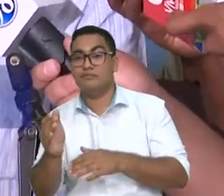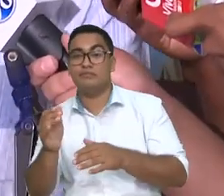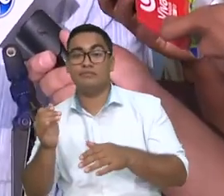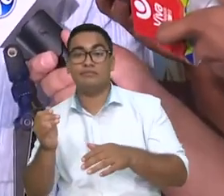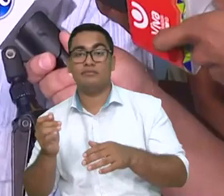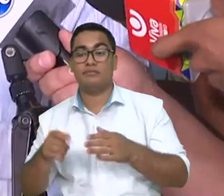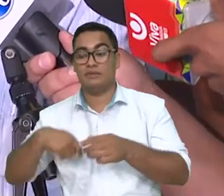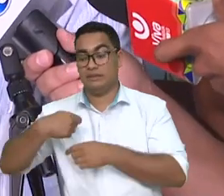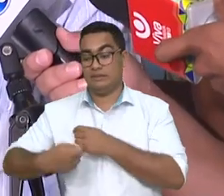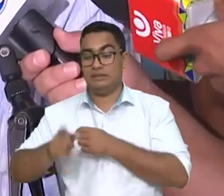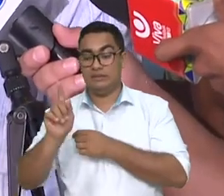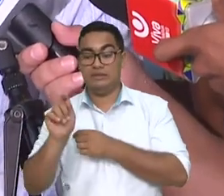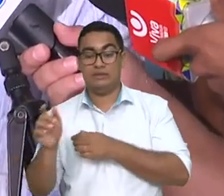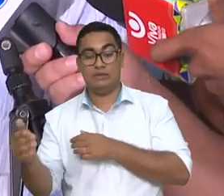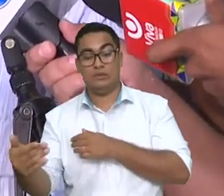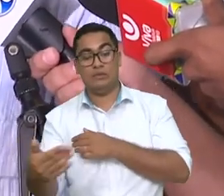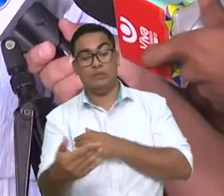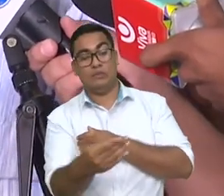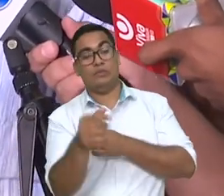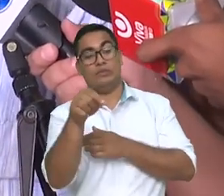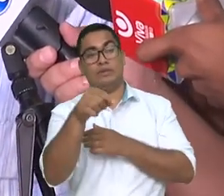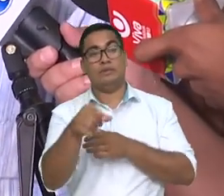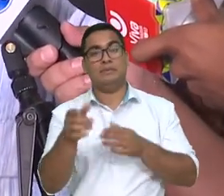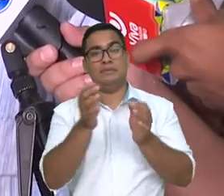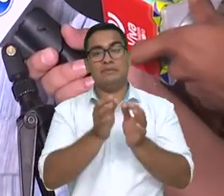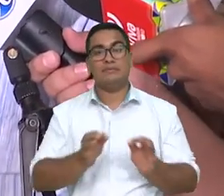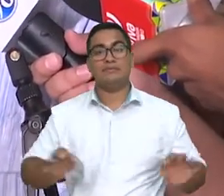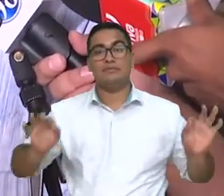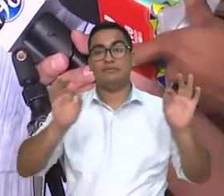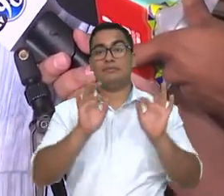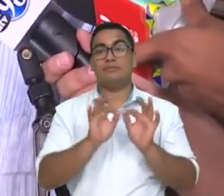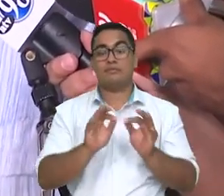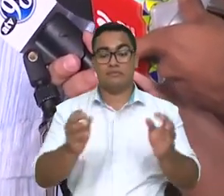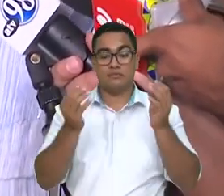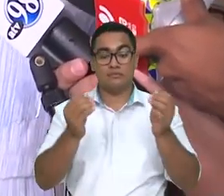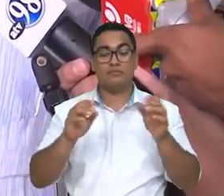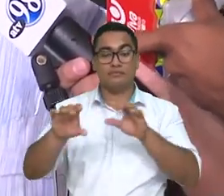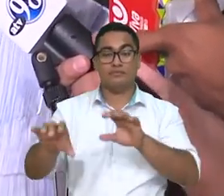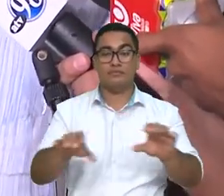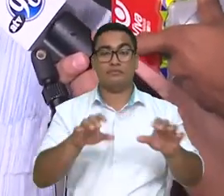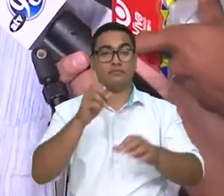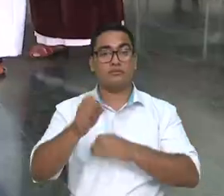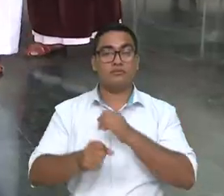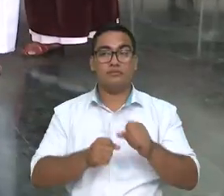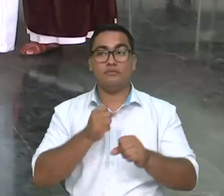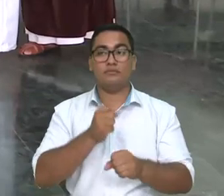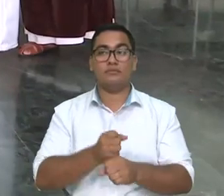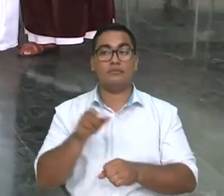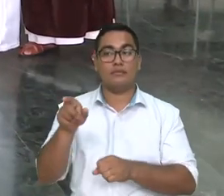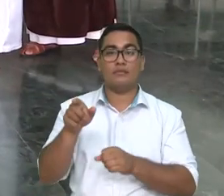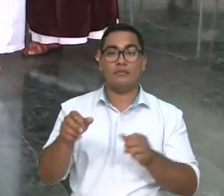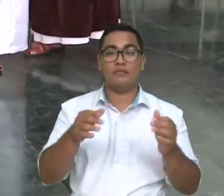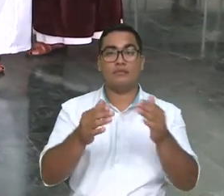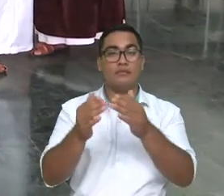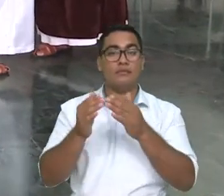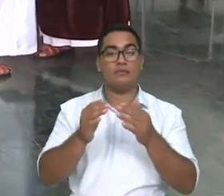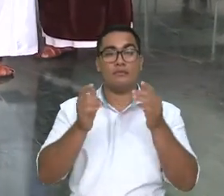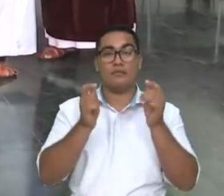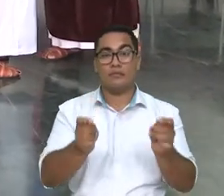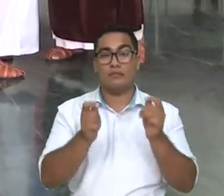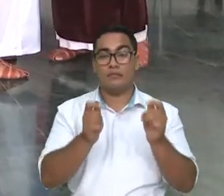de Jalteba. Para nosotros es muy importante llevar este evento durante este año a Granada,